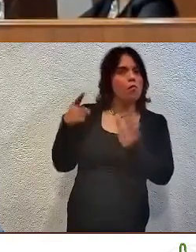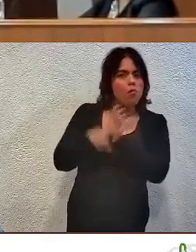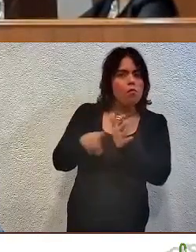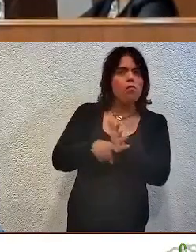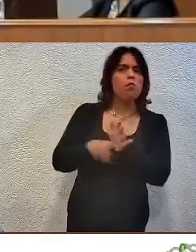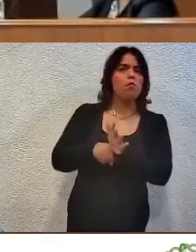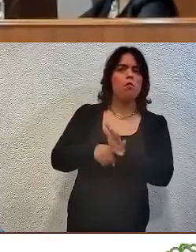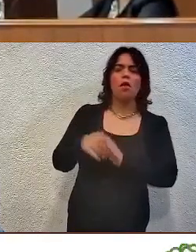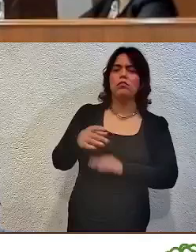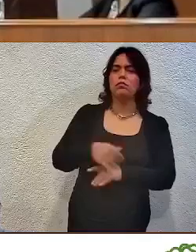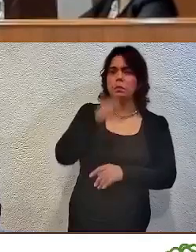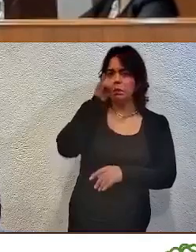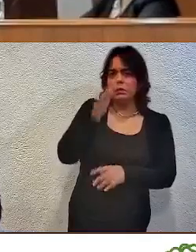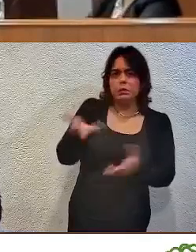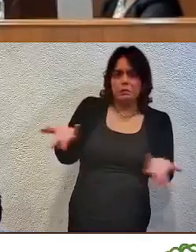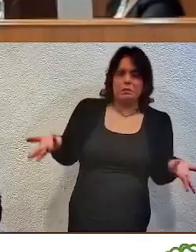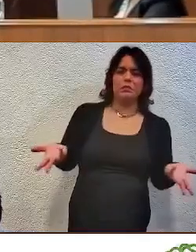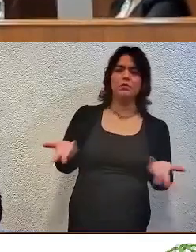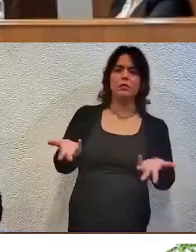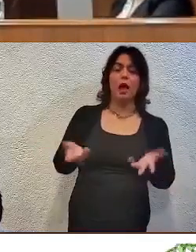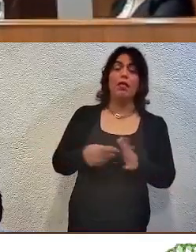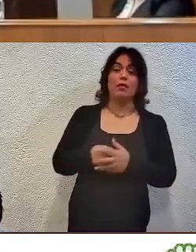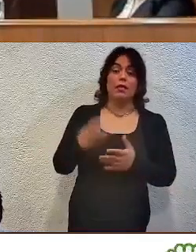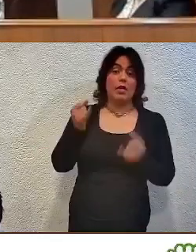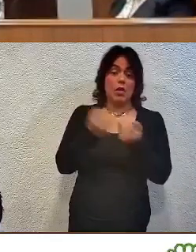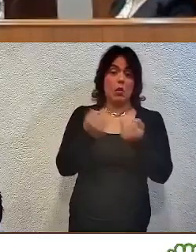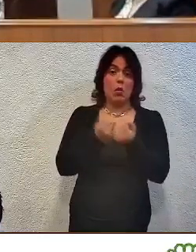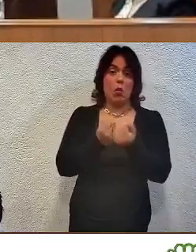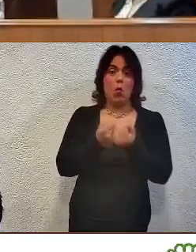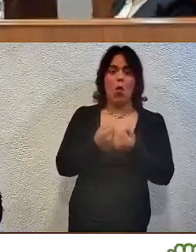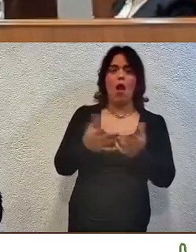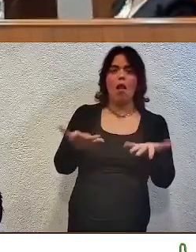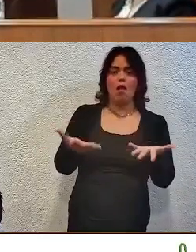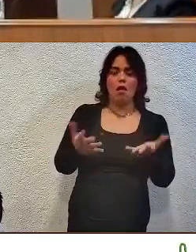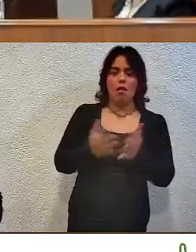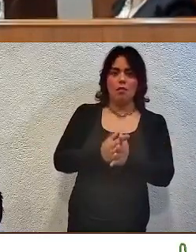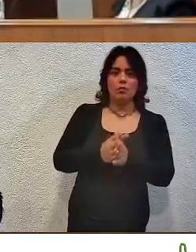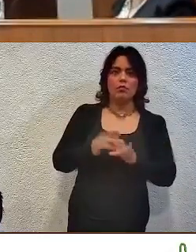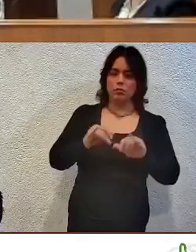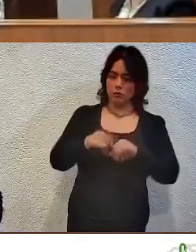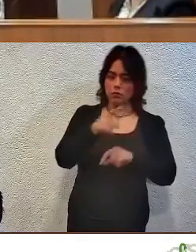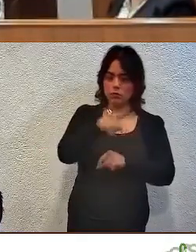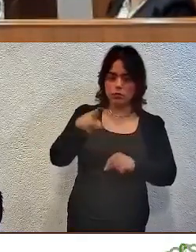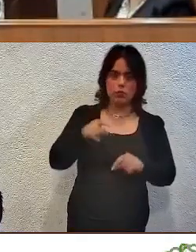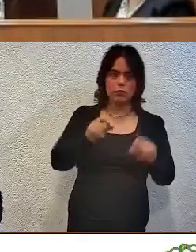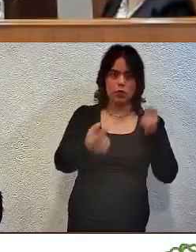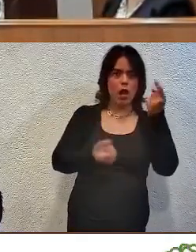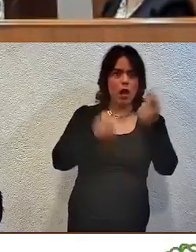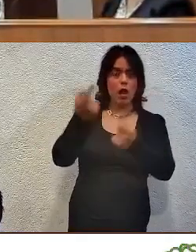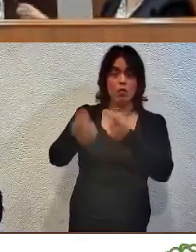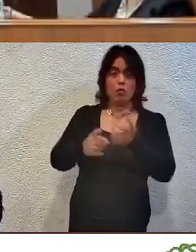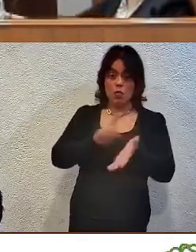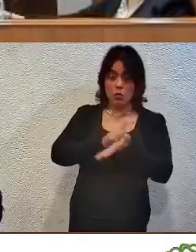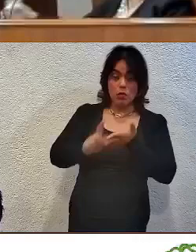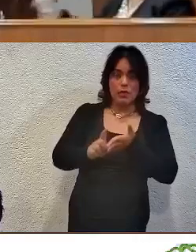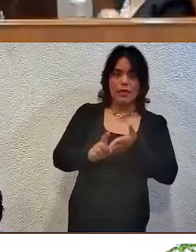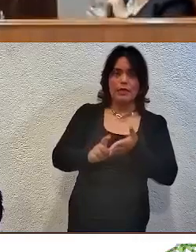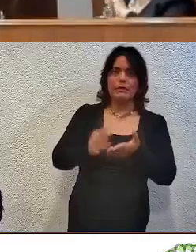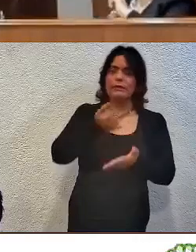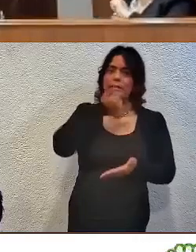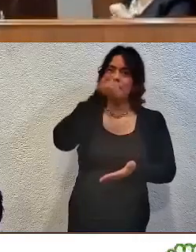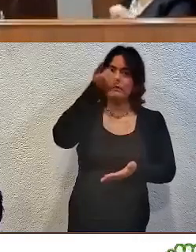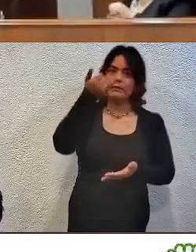y que no se abordaron temas como la responsabilidad institucional ni los derechos de sus militantes. Por su parte, Blanca